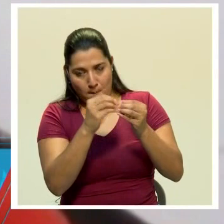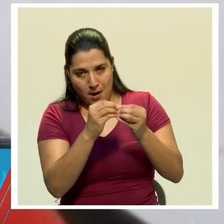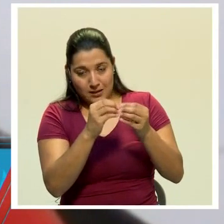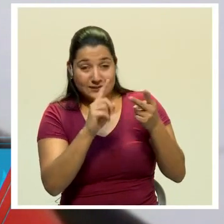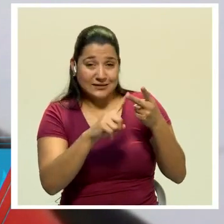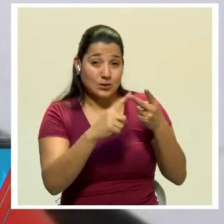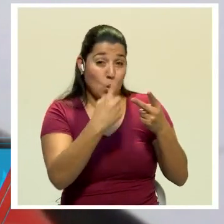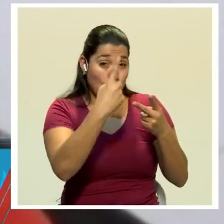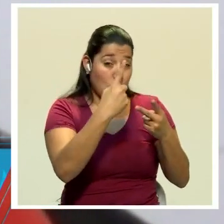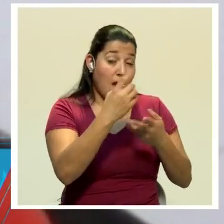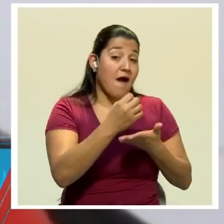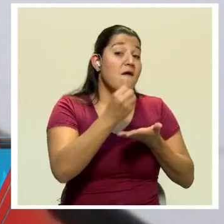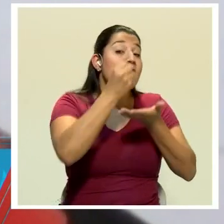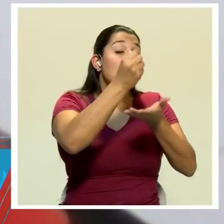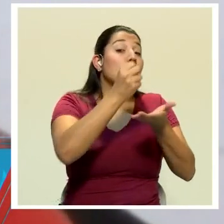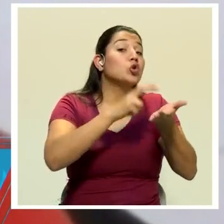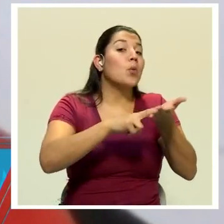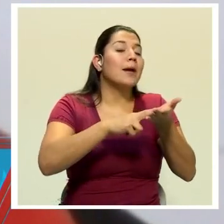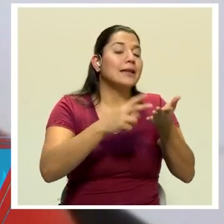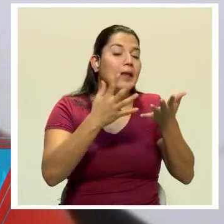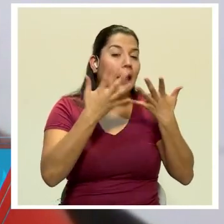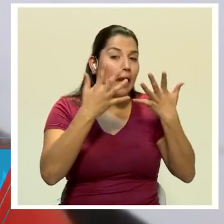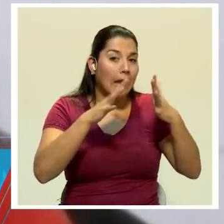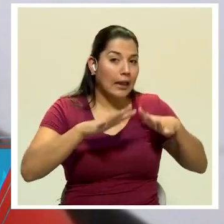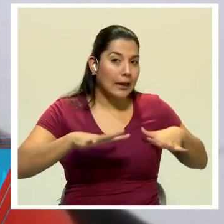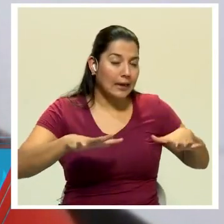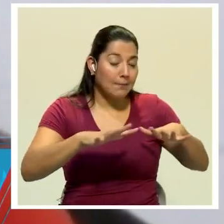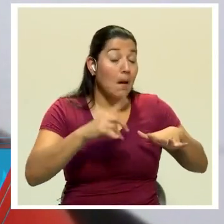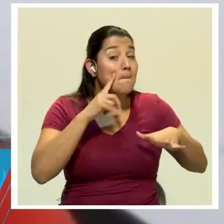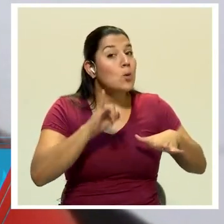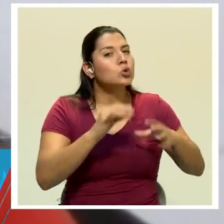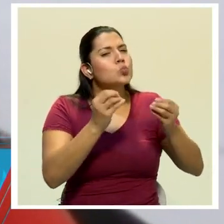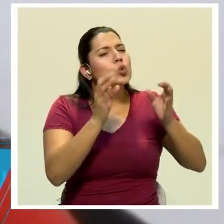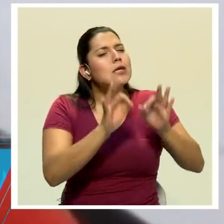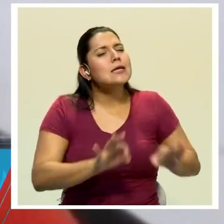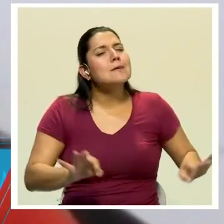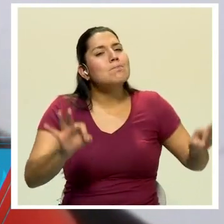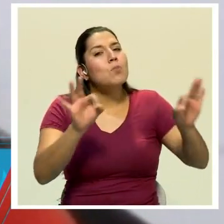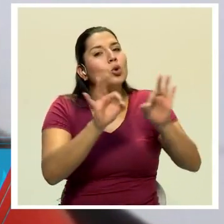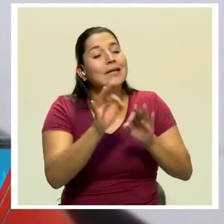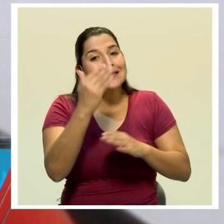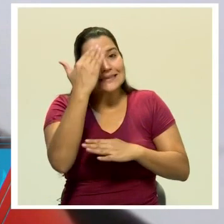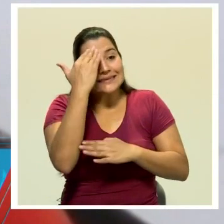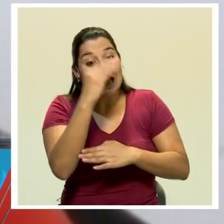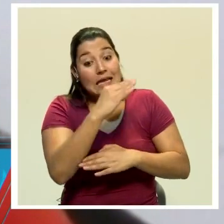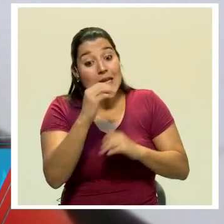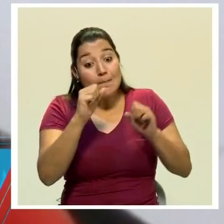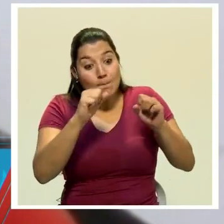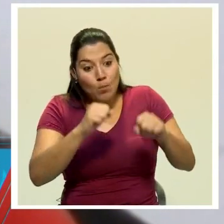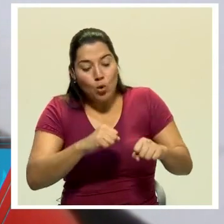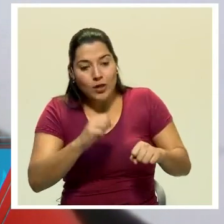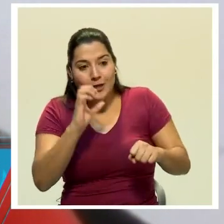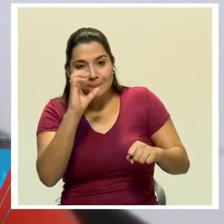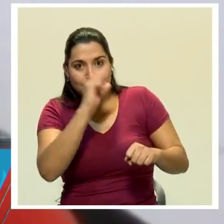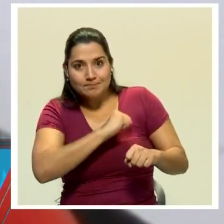Verde del Clima, por eso es que yo les decía que es tan importante saber y poder darnos cuenta de que este proyecto